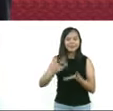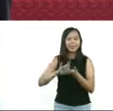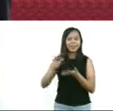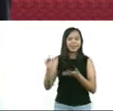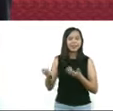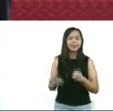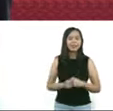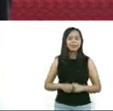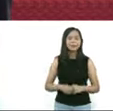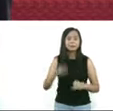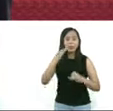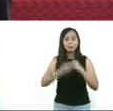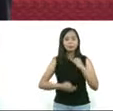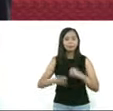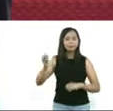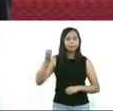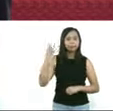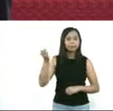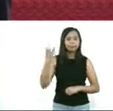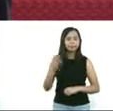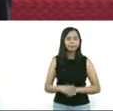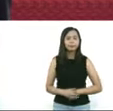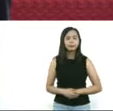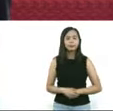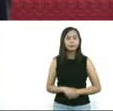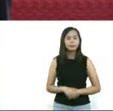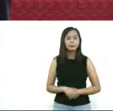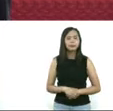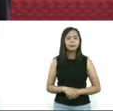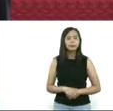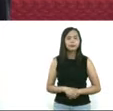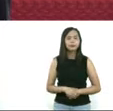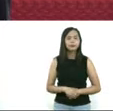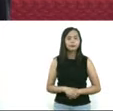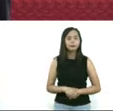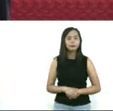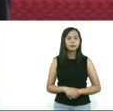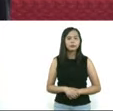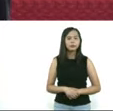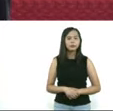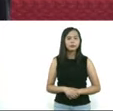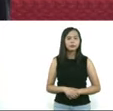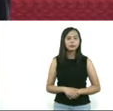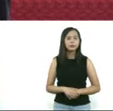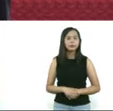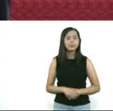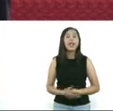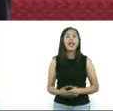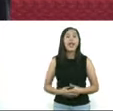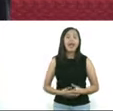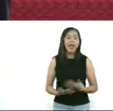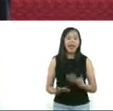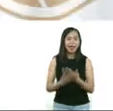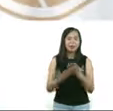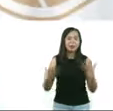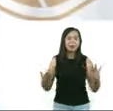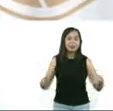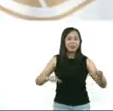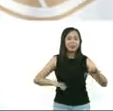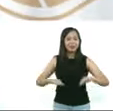Gracias. Damos por concluida la conferencia de prensa. Damos paso a continuación a preguntas ciudadanas. Es que iniciamos con un